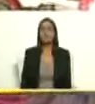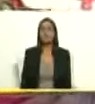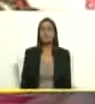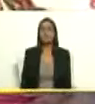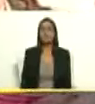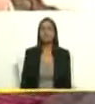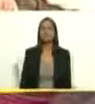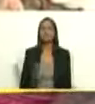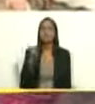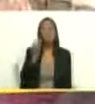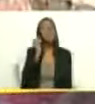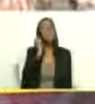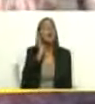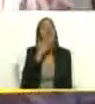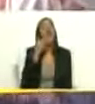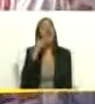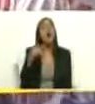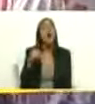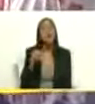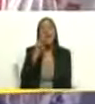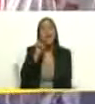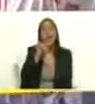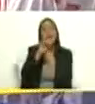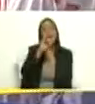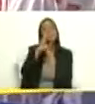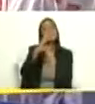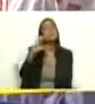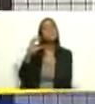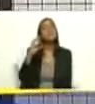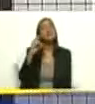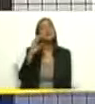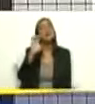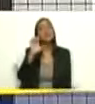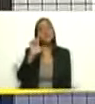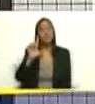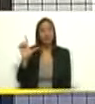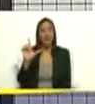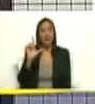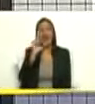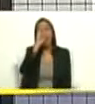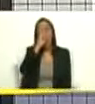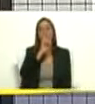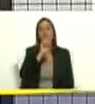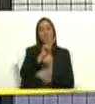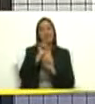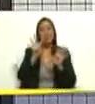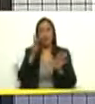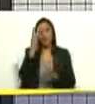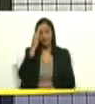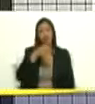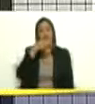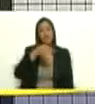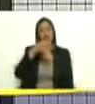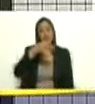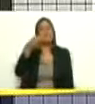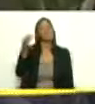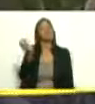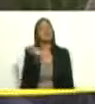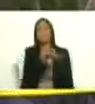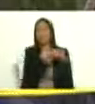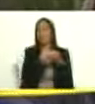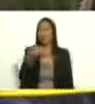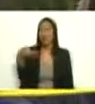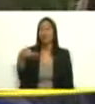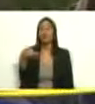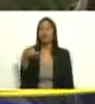Michel vale el 29 de febrero año viesto año de suerte porque estamos en año viesto y todos los años nos ha